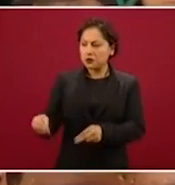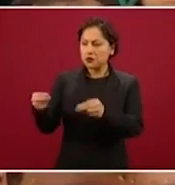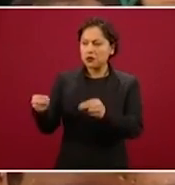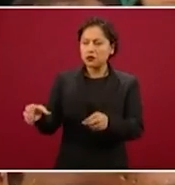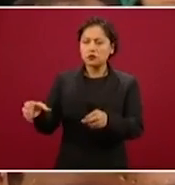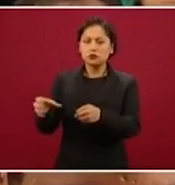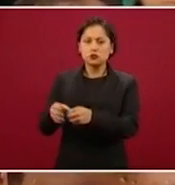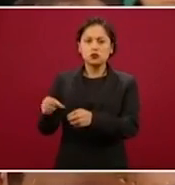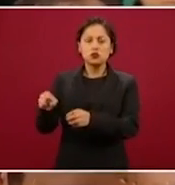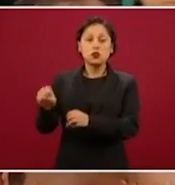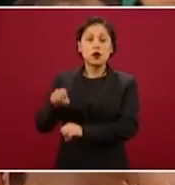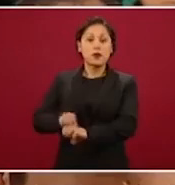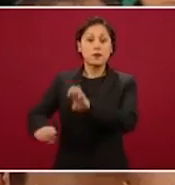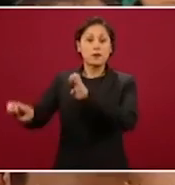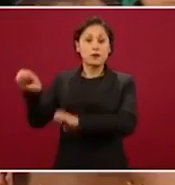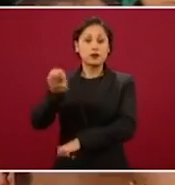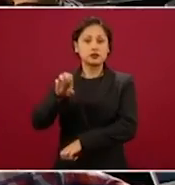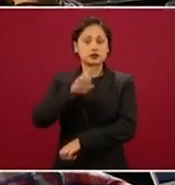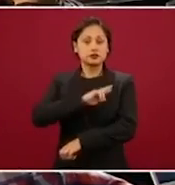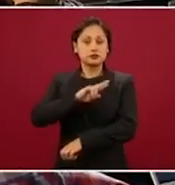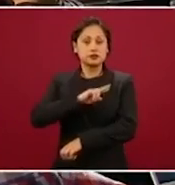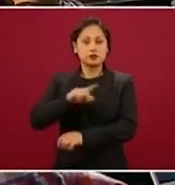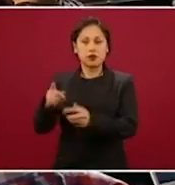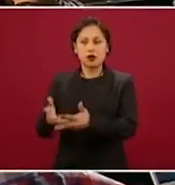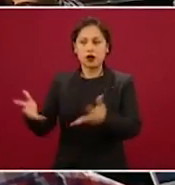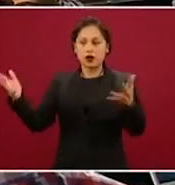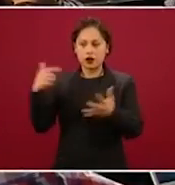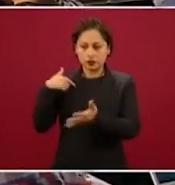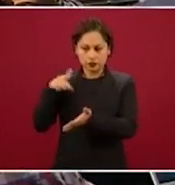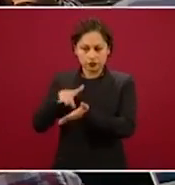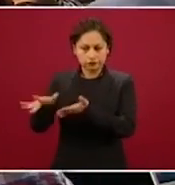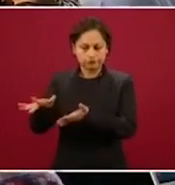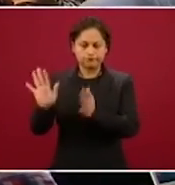privadas. Esa sería mi primera pregunta.